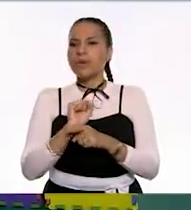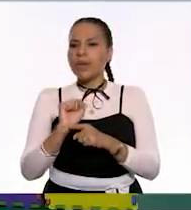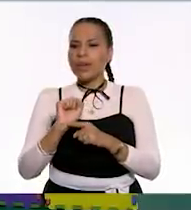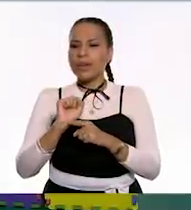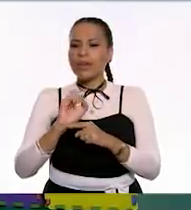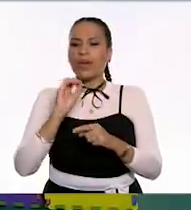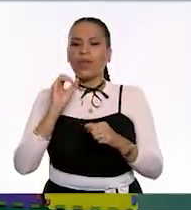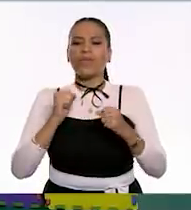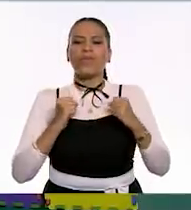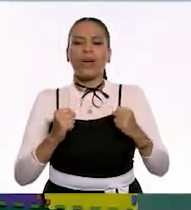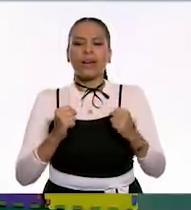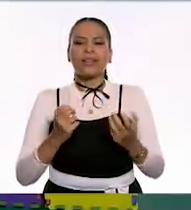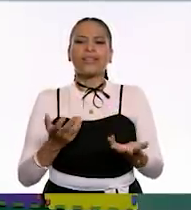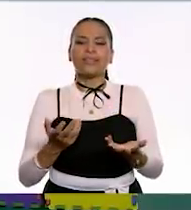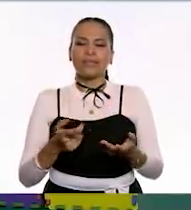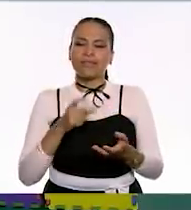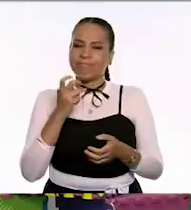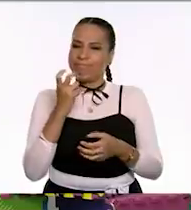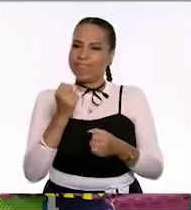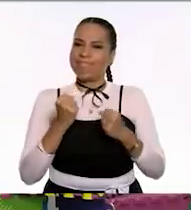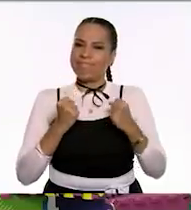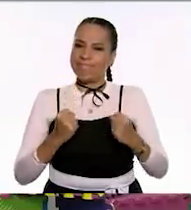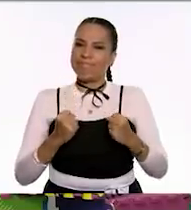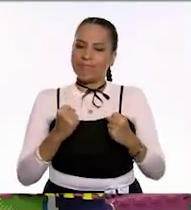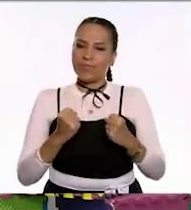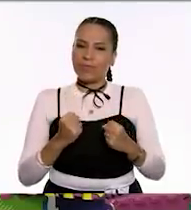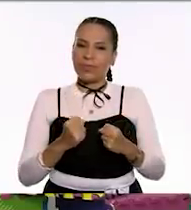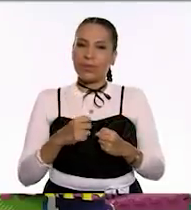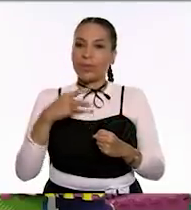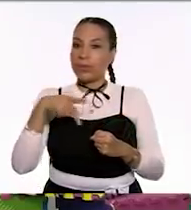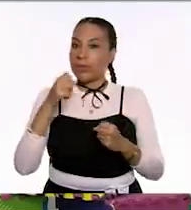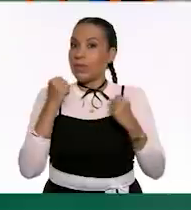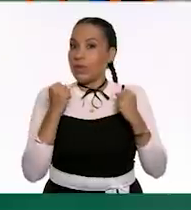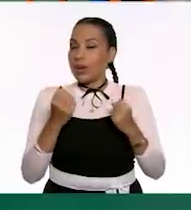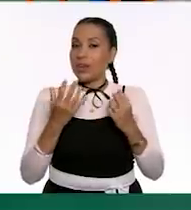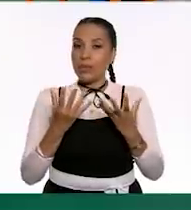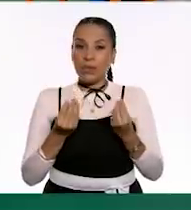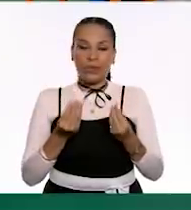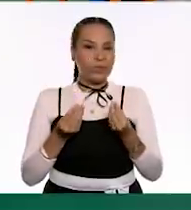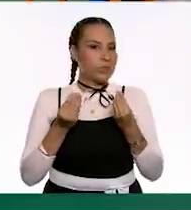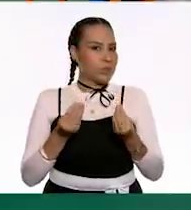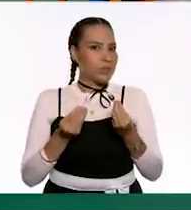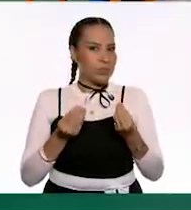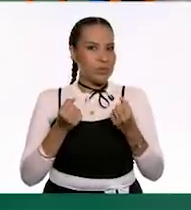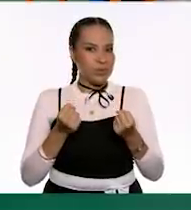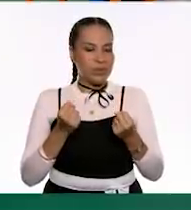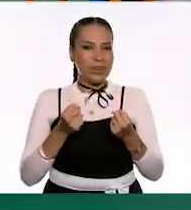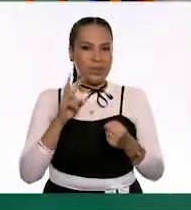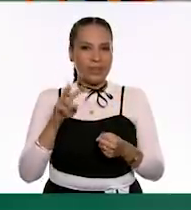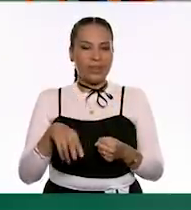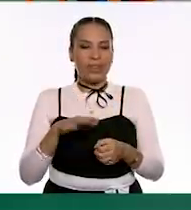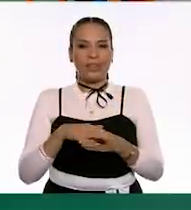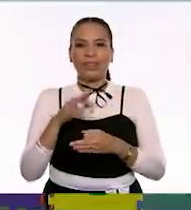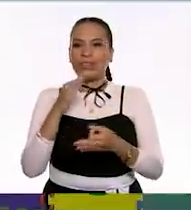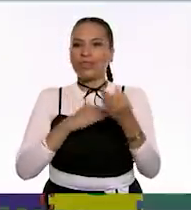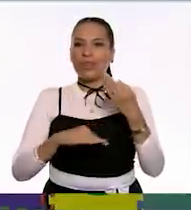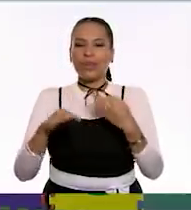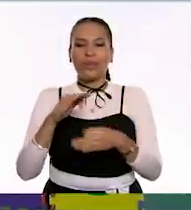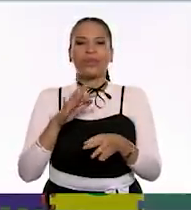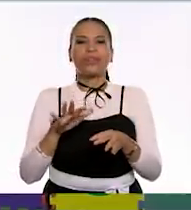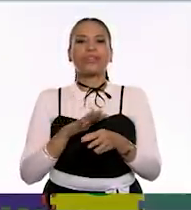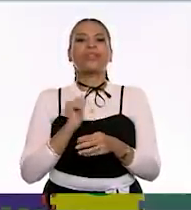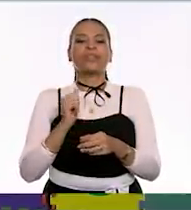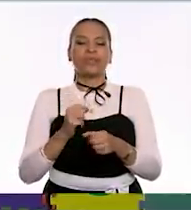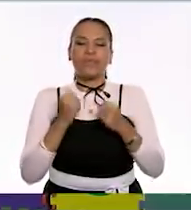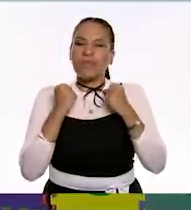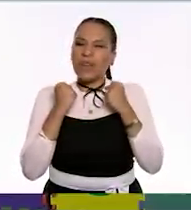será fuerte? Ah, yo creo que ese es fuerte. Pero fue muy fuerte, ¿no? Muy fuerte. Se oyó muy fuerte. Entonces nos cambiamos al